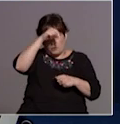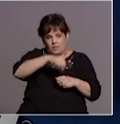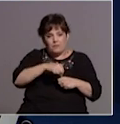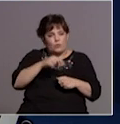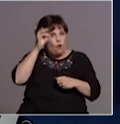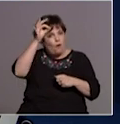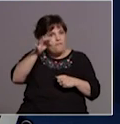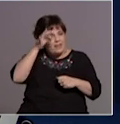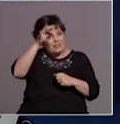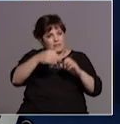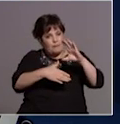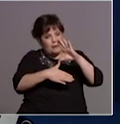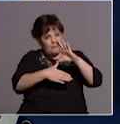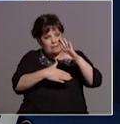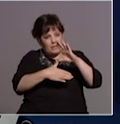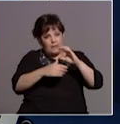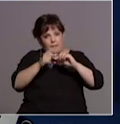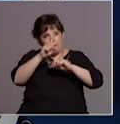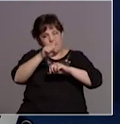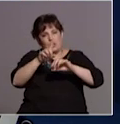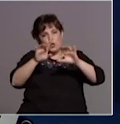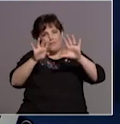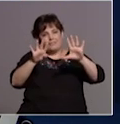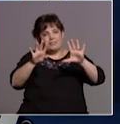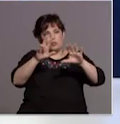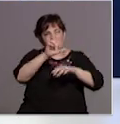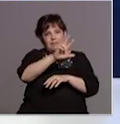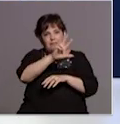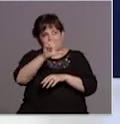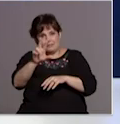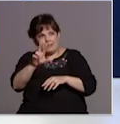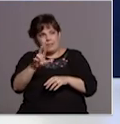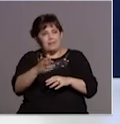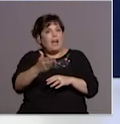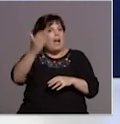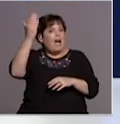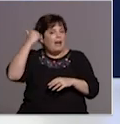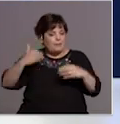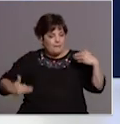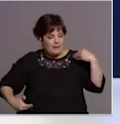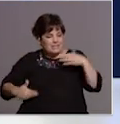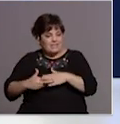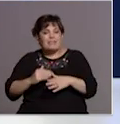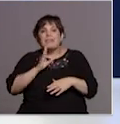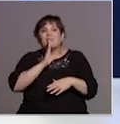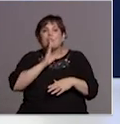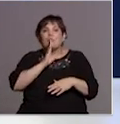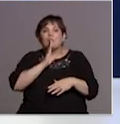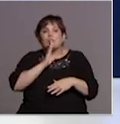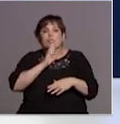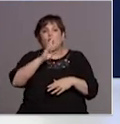conferencia panamericana de 1933 siendo en ese momento presidente de eeuu